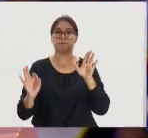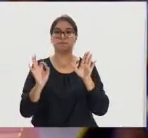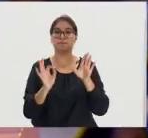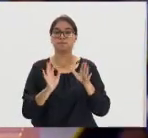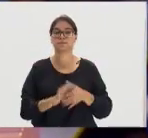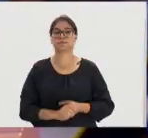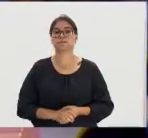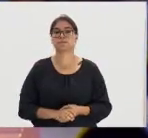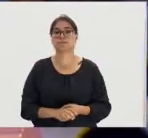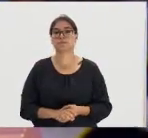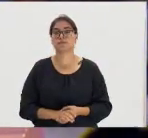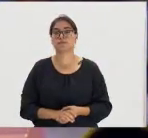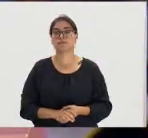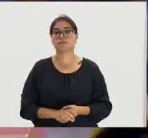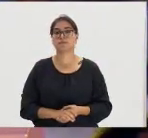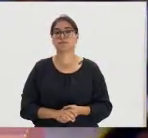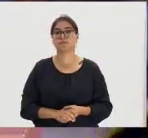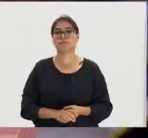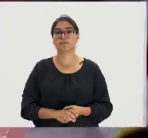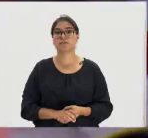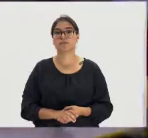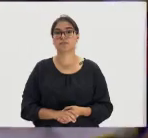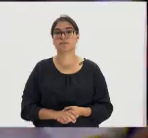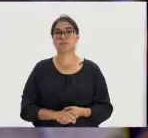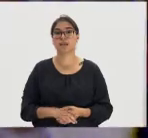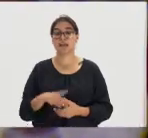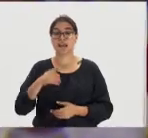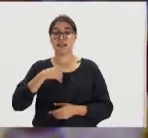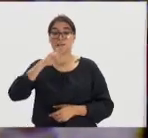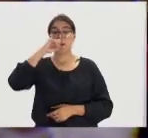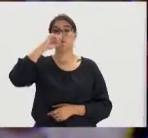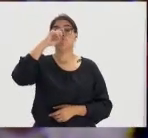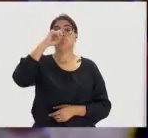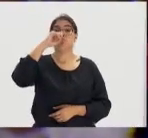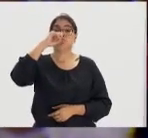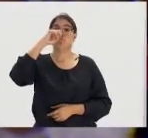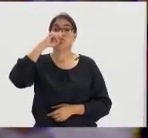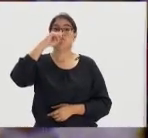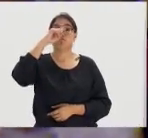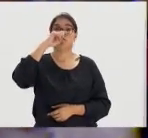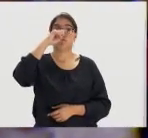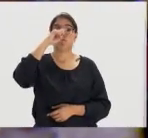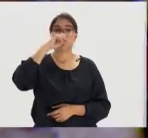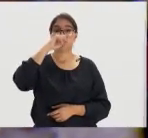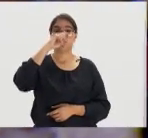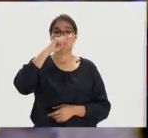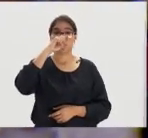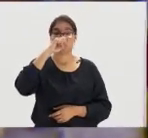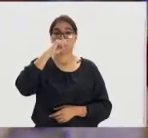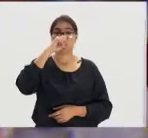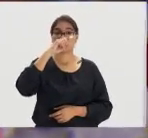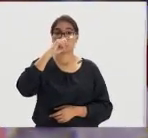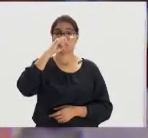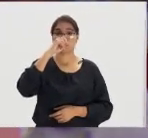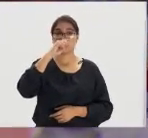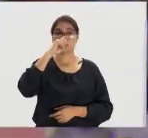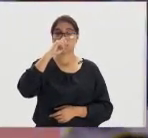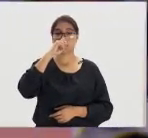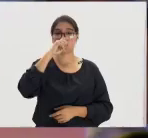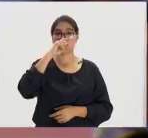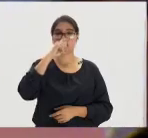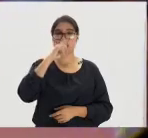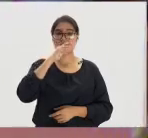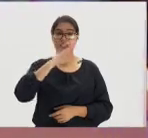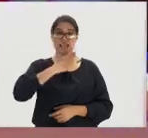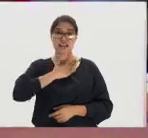La antorcha del soberbio alumbra poco. ¿La puedes decir conmigo? La